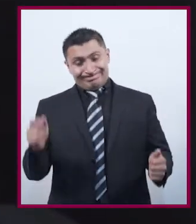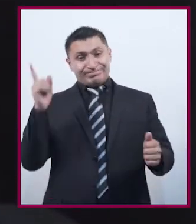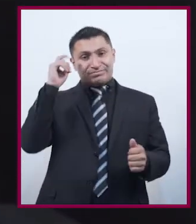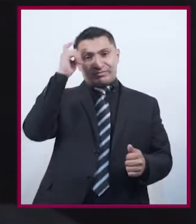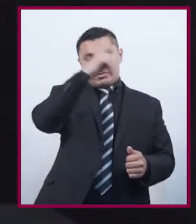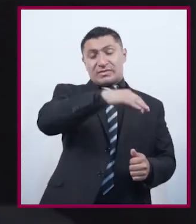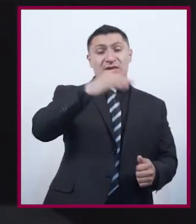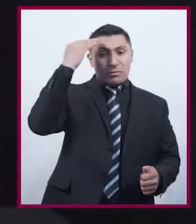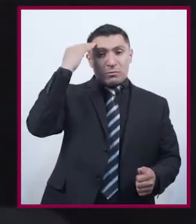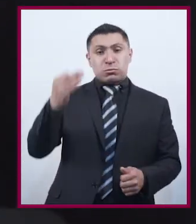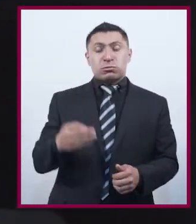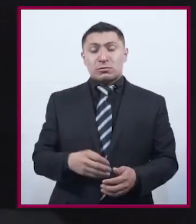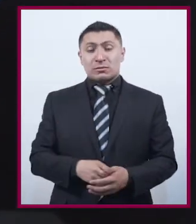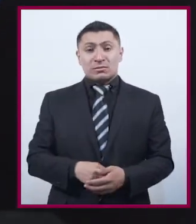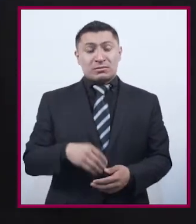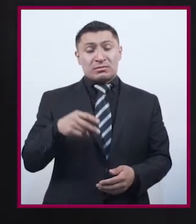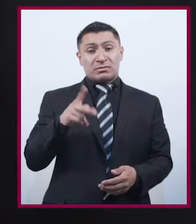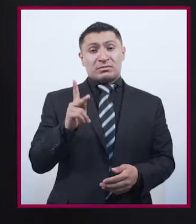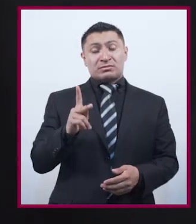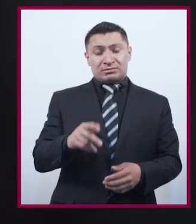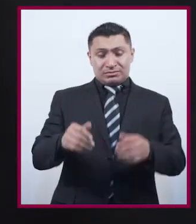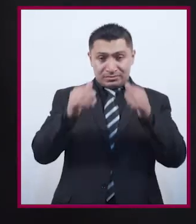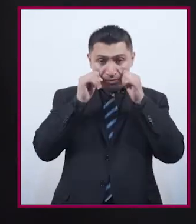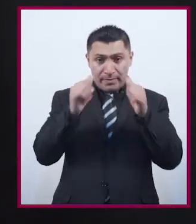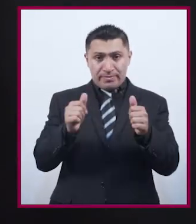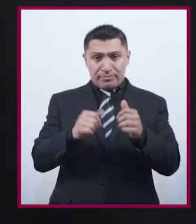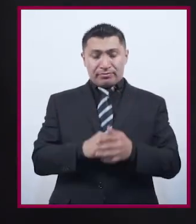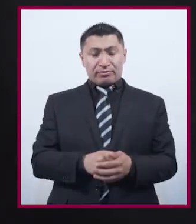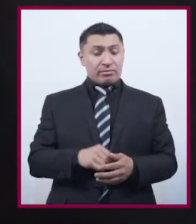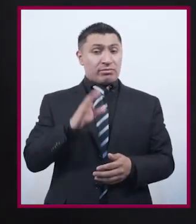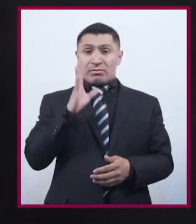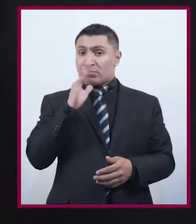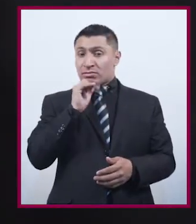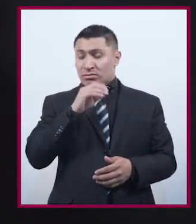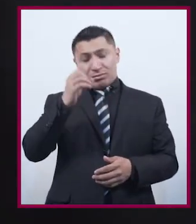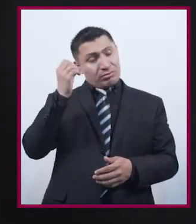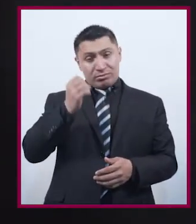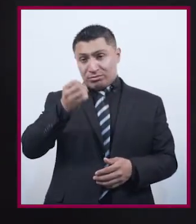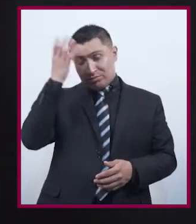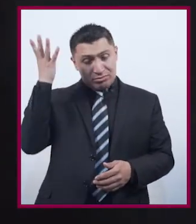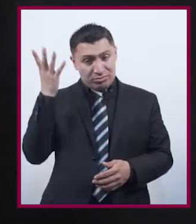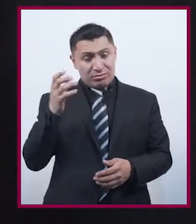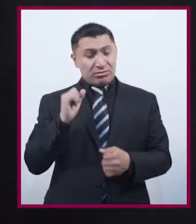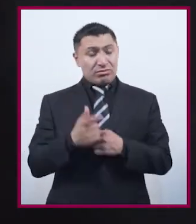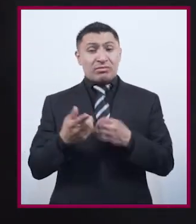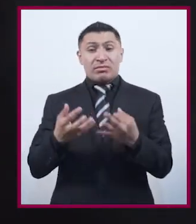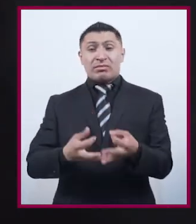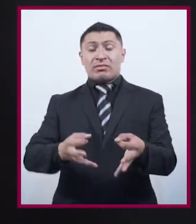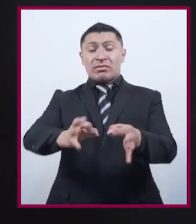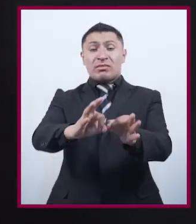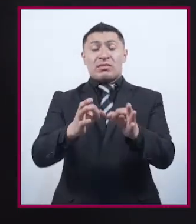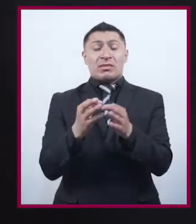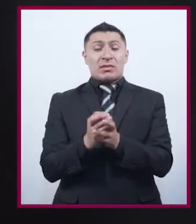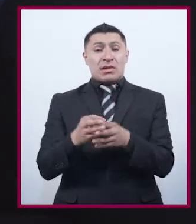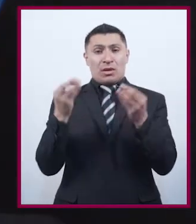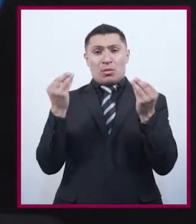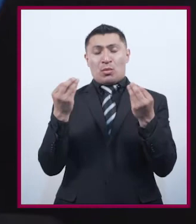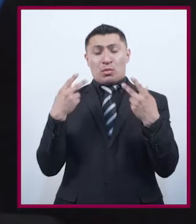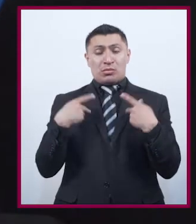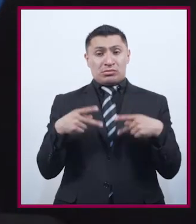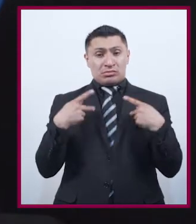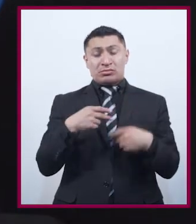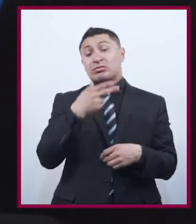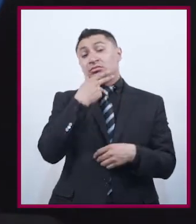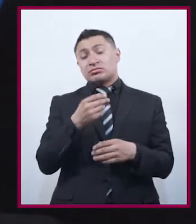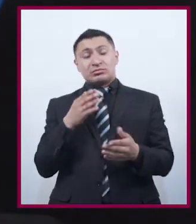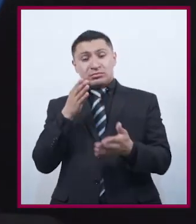coyuntural tan compleja que se vivió. Pero, atención, no podemos olvidar una cuestión fundamental.